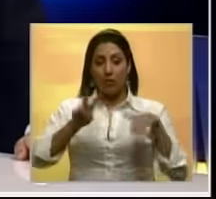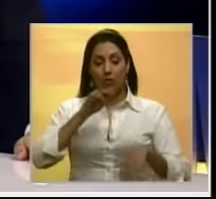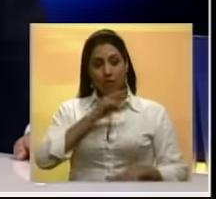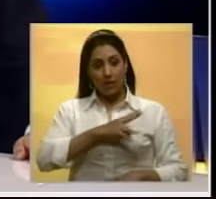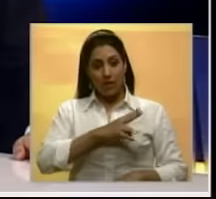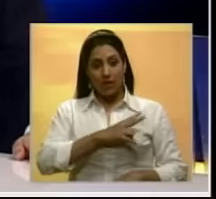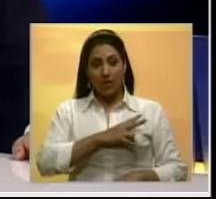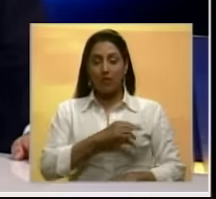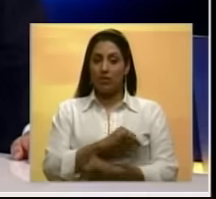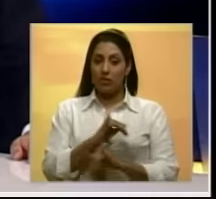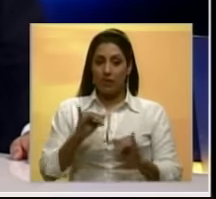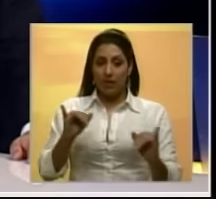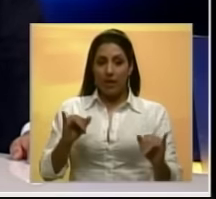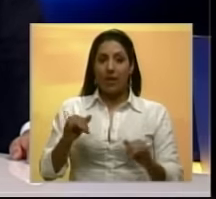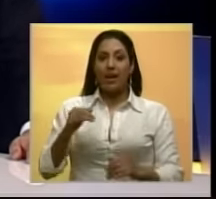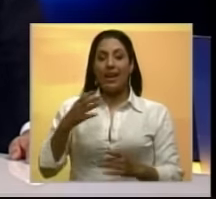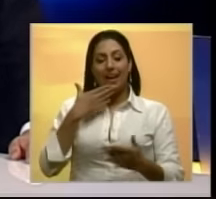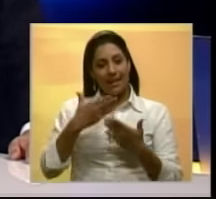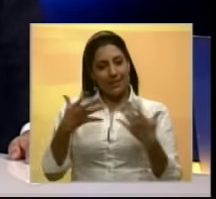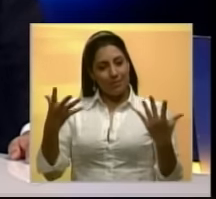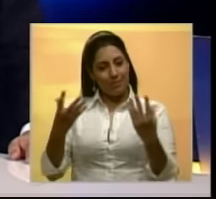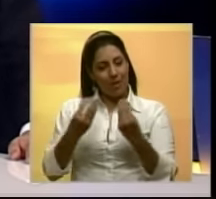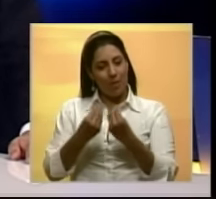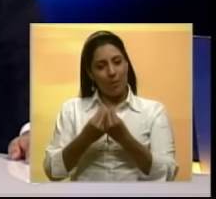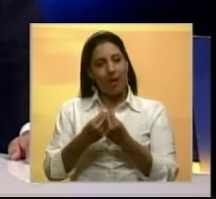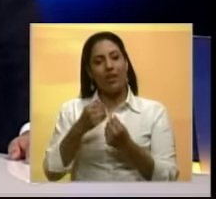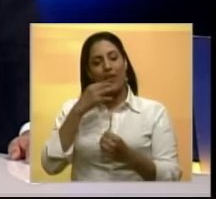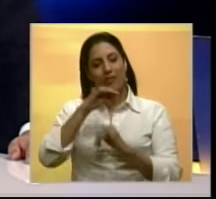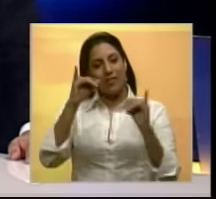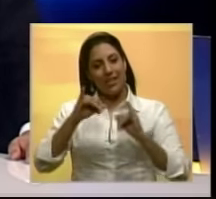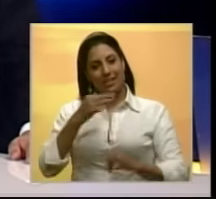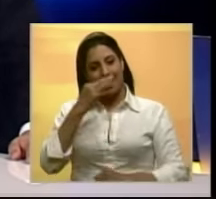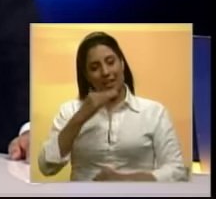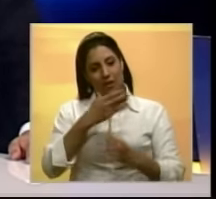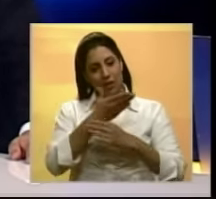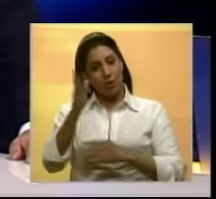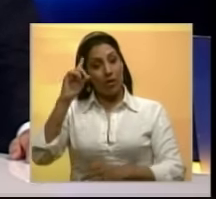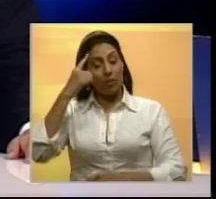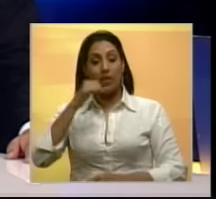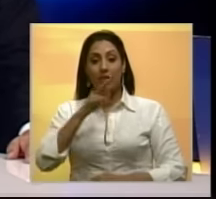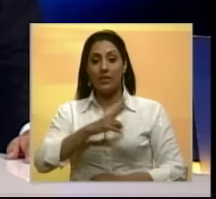presente emisión de su noticiero Venevisión. Gracias por acompañarnos, que tengan todos una feliz tarde y